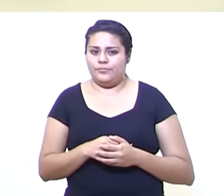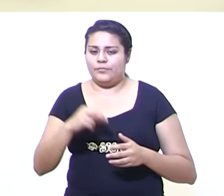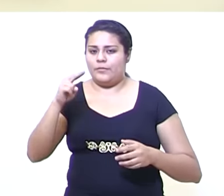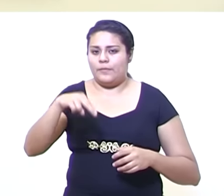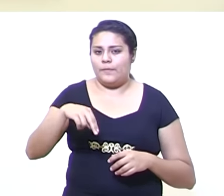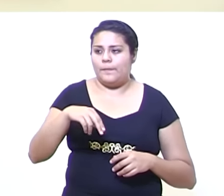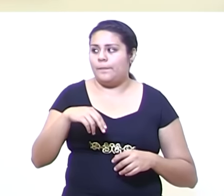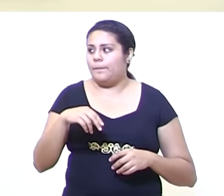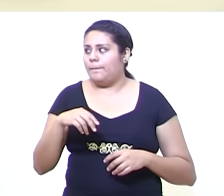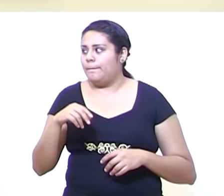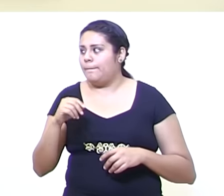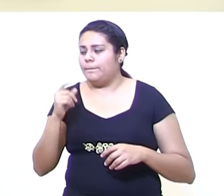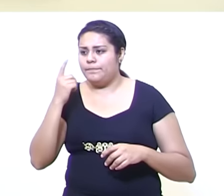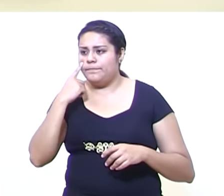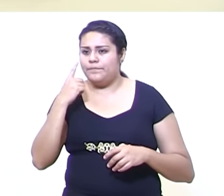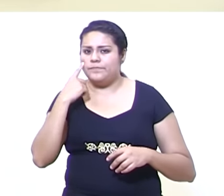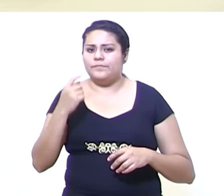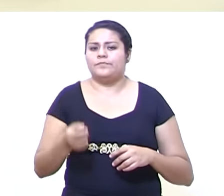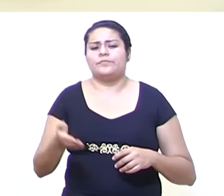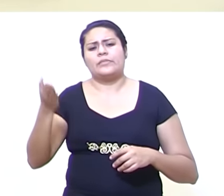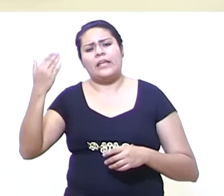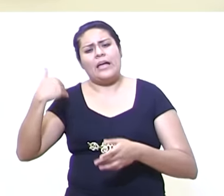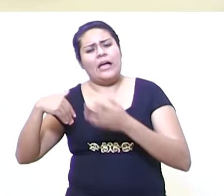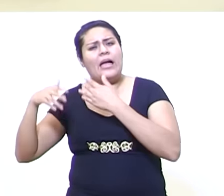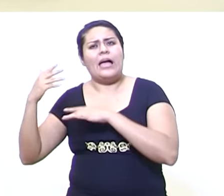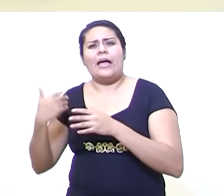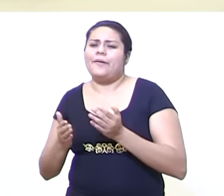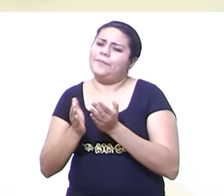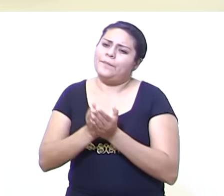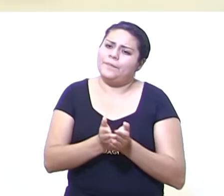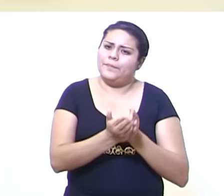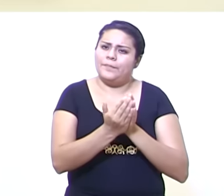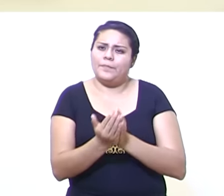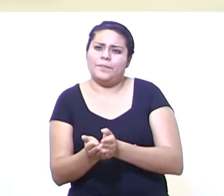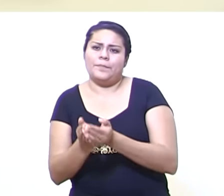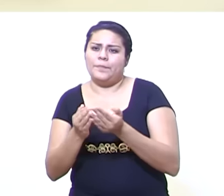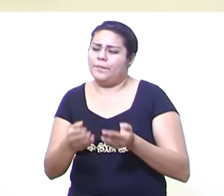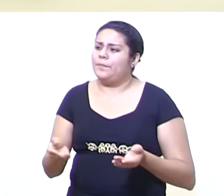¿Tú has jugado a Había un navío, bio, bio?